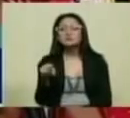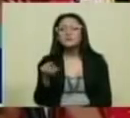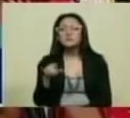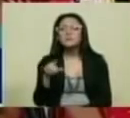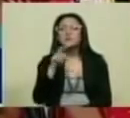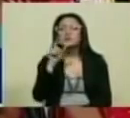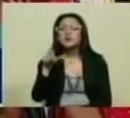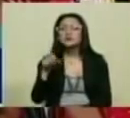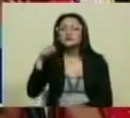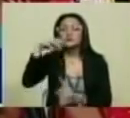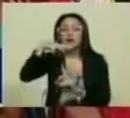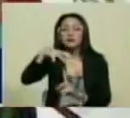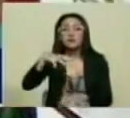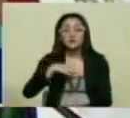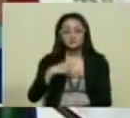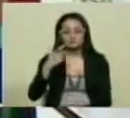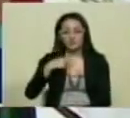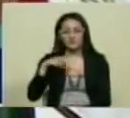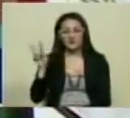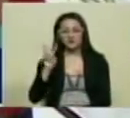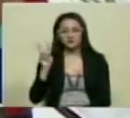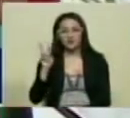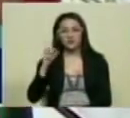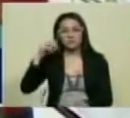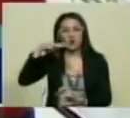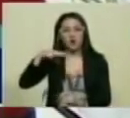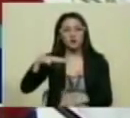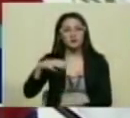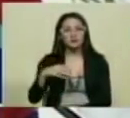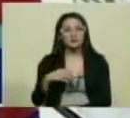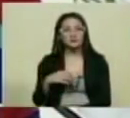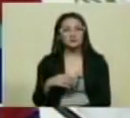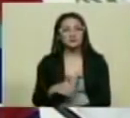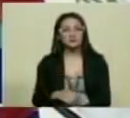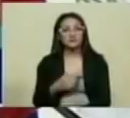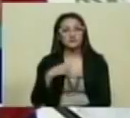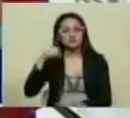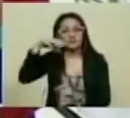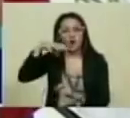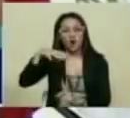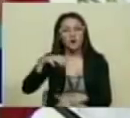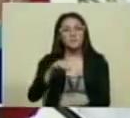salta? Por Venezuela. Y saltaba. Y yo me paro en mi puerta y digo: ¿por quién salta? Por los Piaroa.